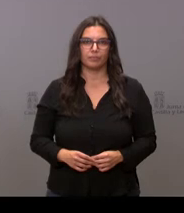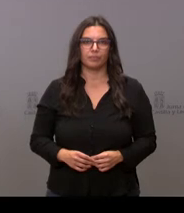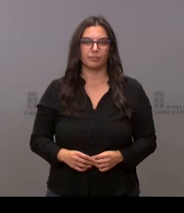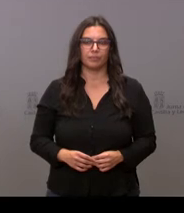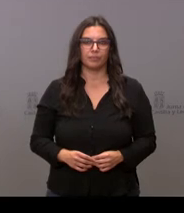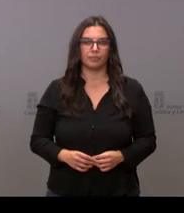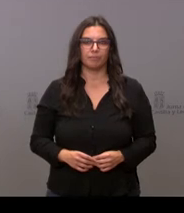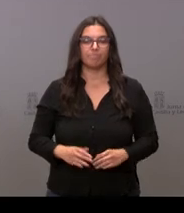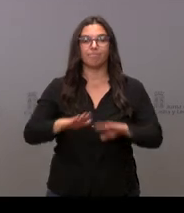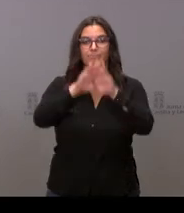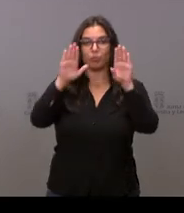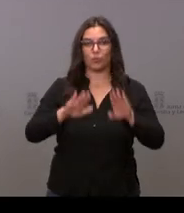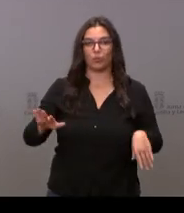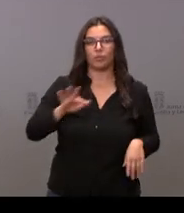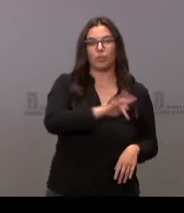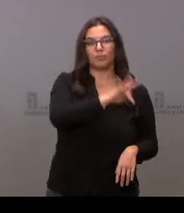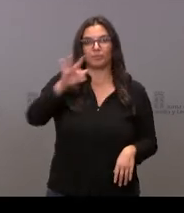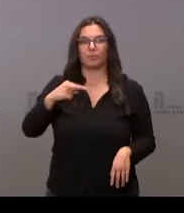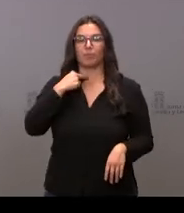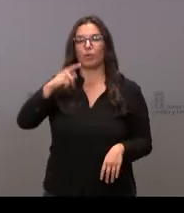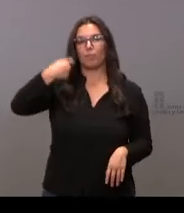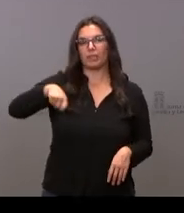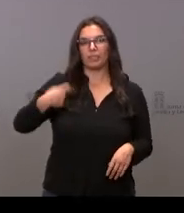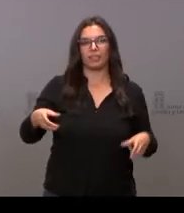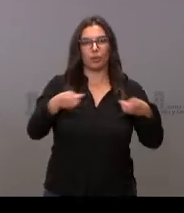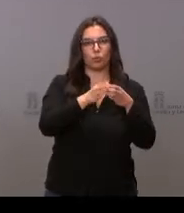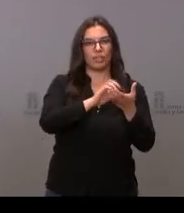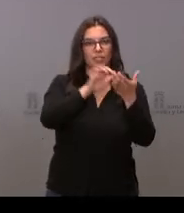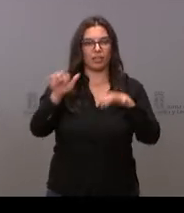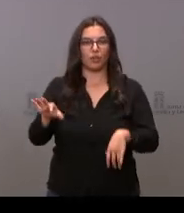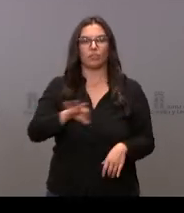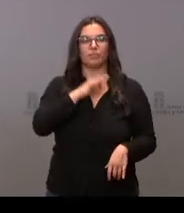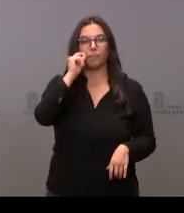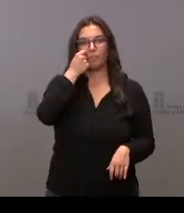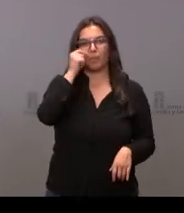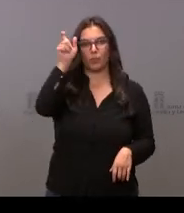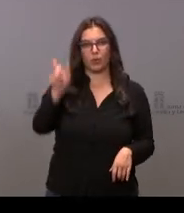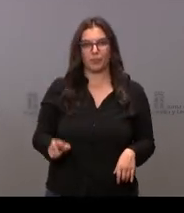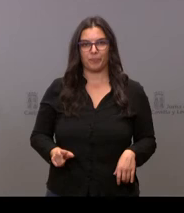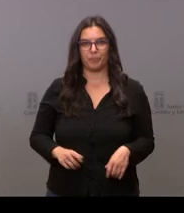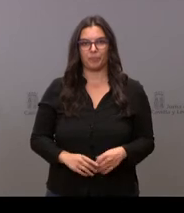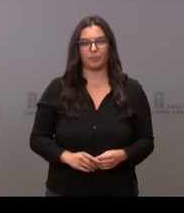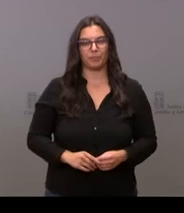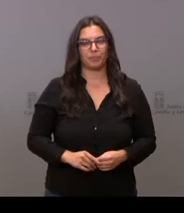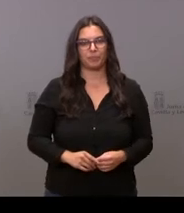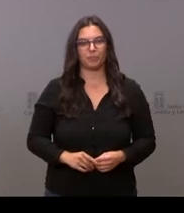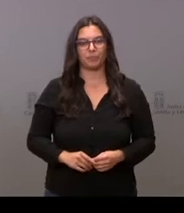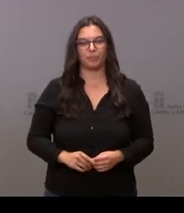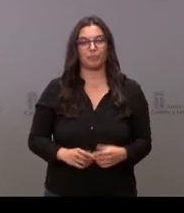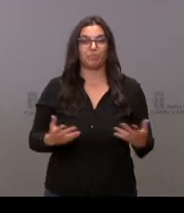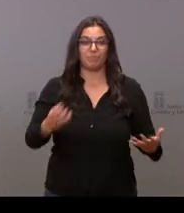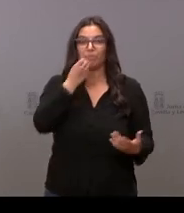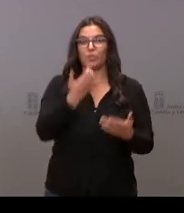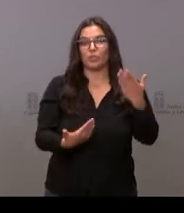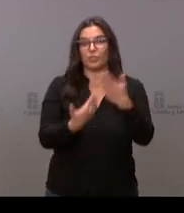para finalizar toma la palabra el presidente de la junta de castilla y léon don alfonso fernández mañueco muy buenos días